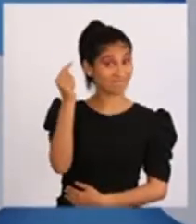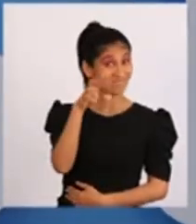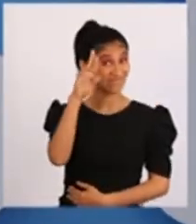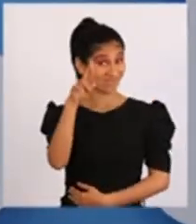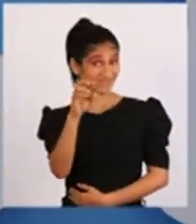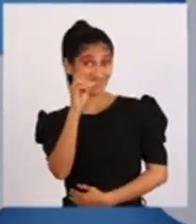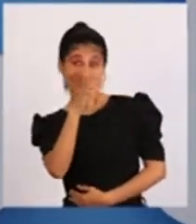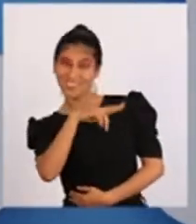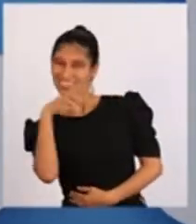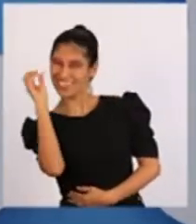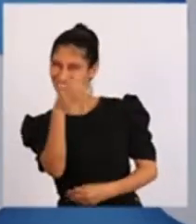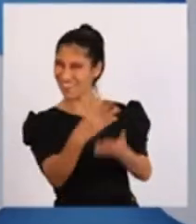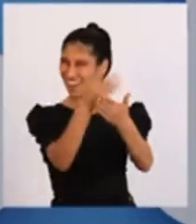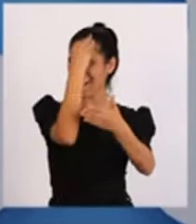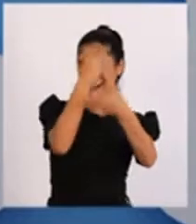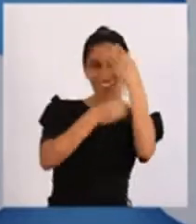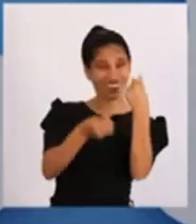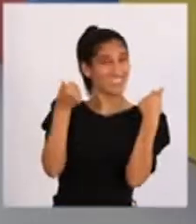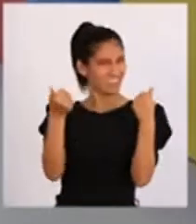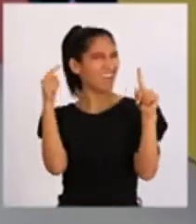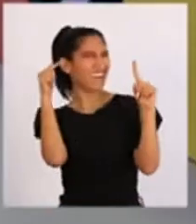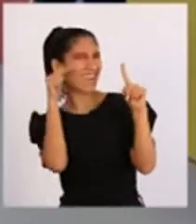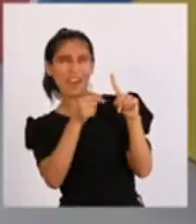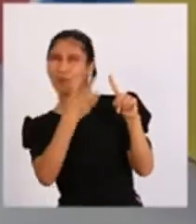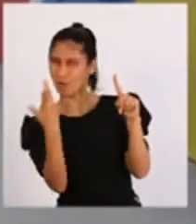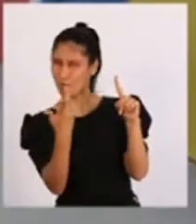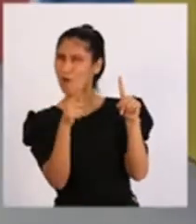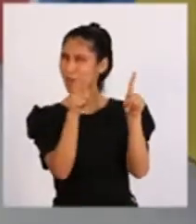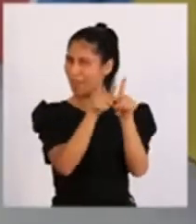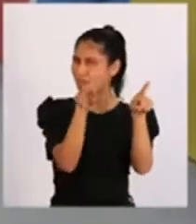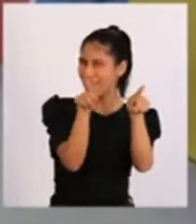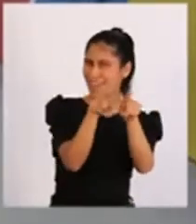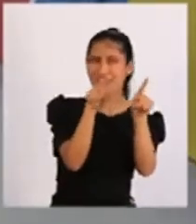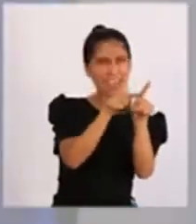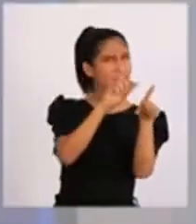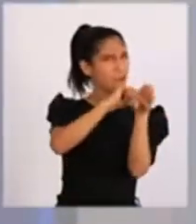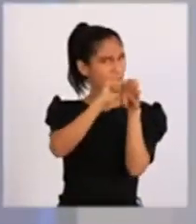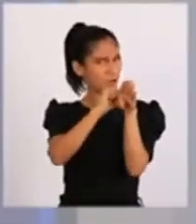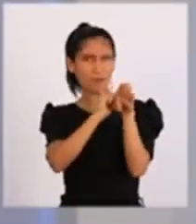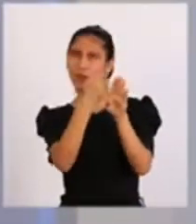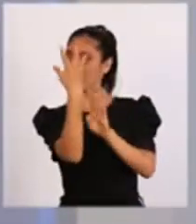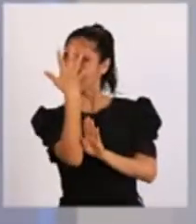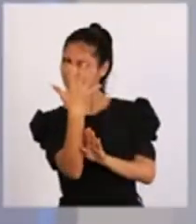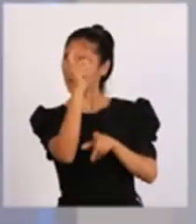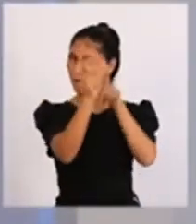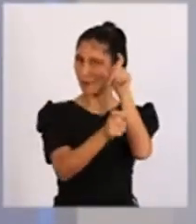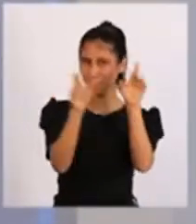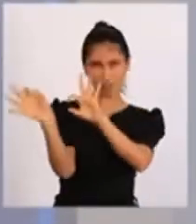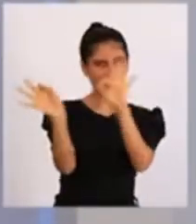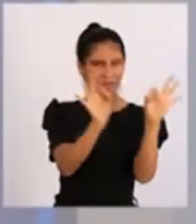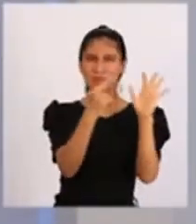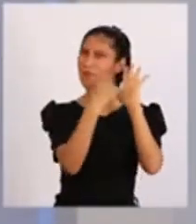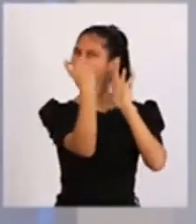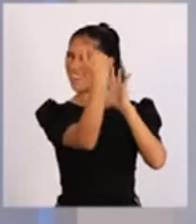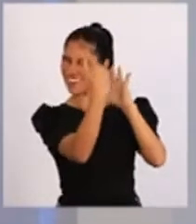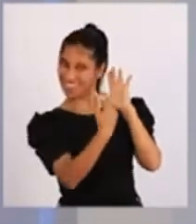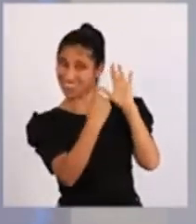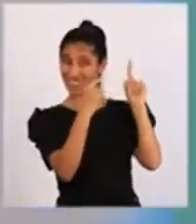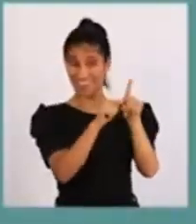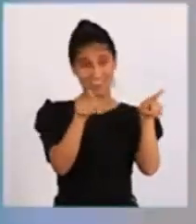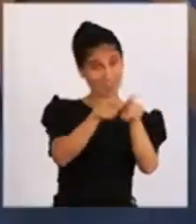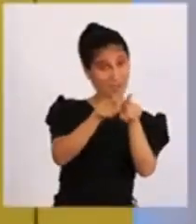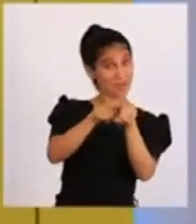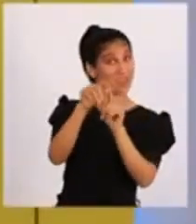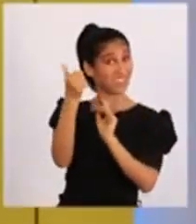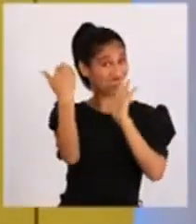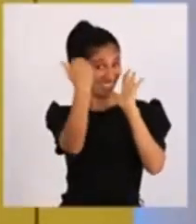Rodrigo aprende. Rodrigo es muchas personas a la vez. Es Alejandro, periodista, investigador. También es